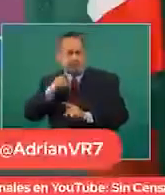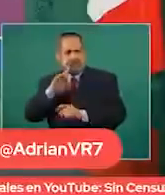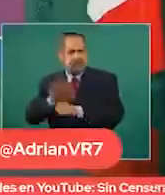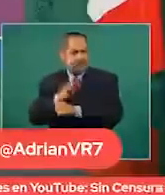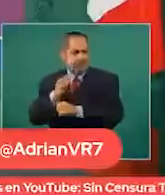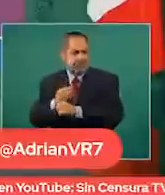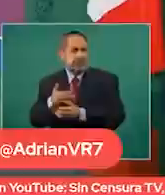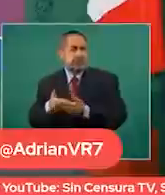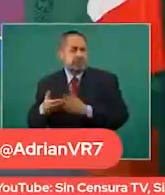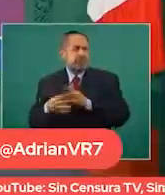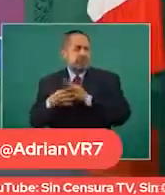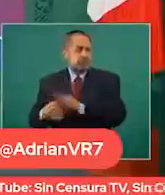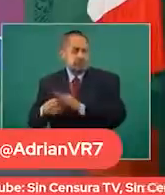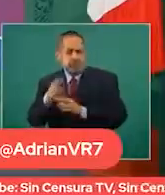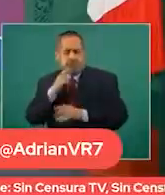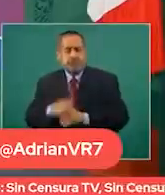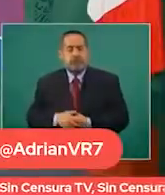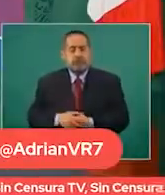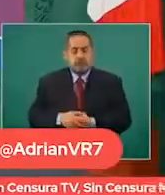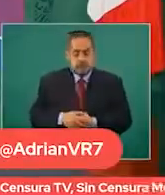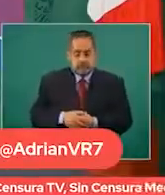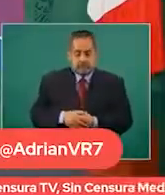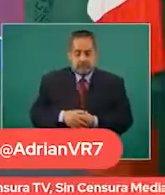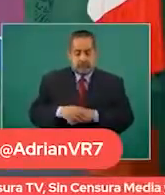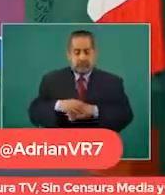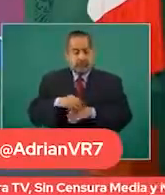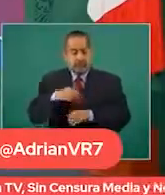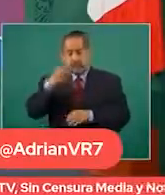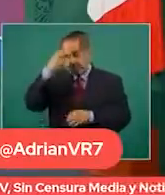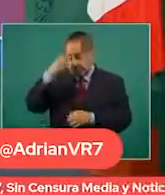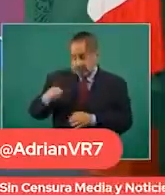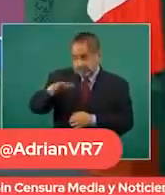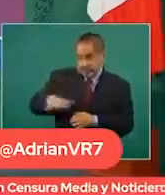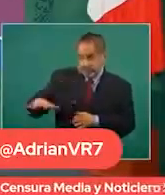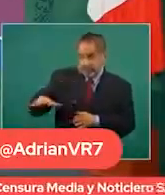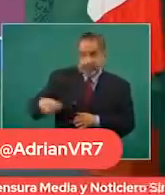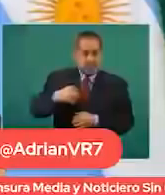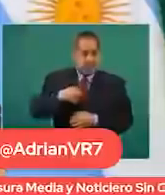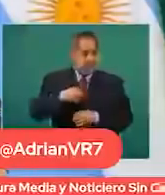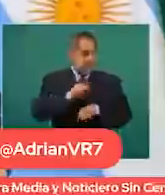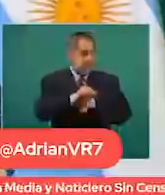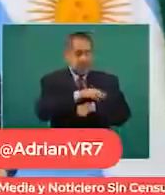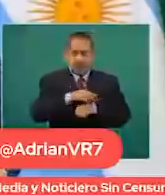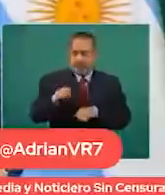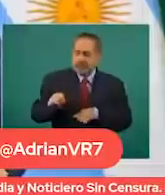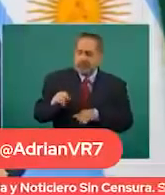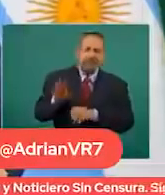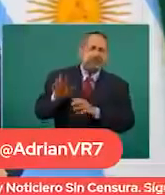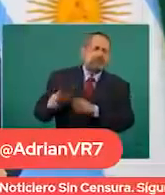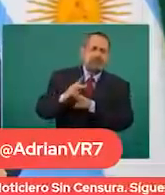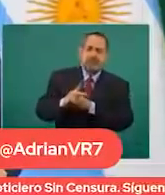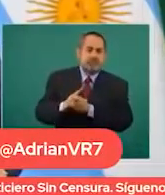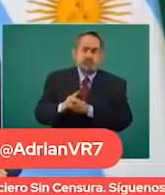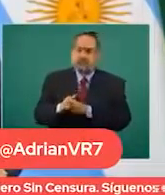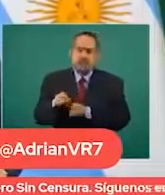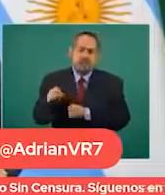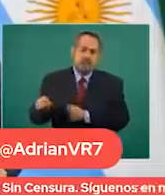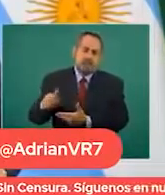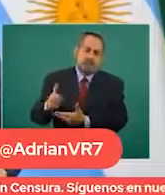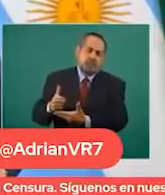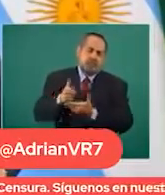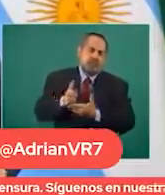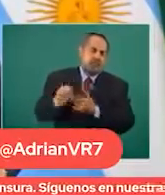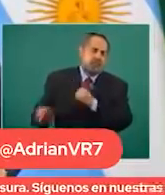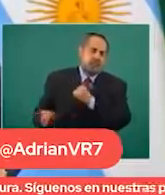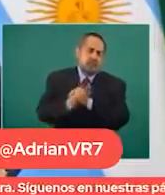también forma parte de una coalición que se llama Juntos por el Cambio, se dividen, por ejemplo, en diputados.